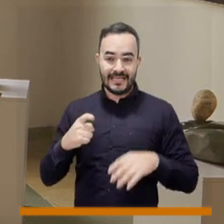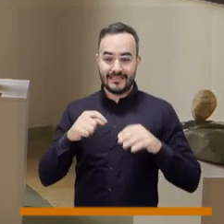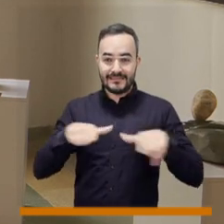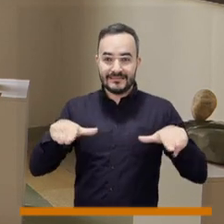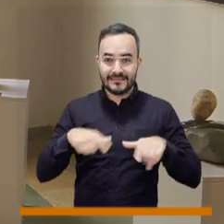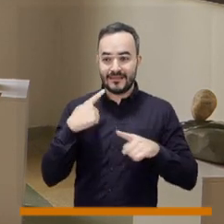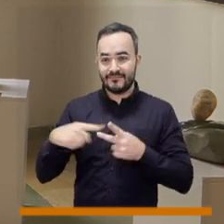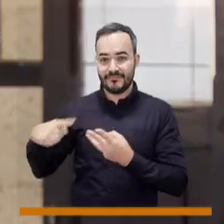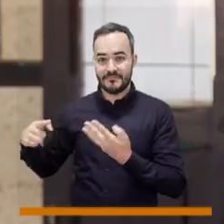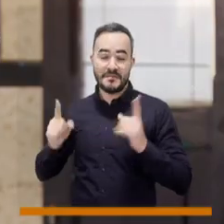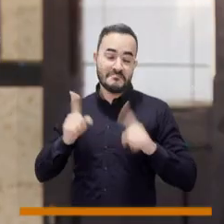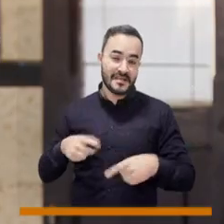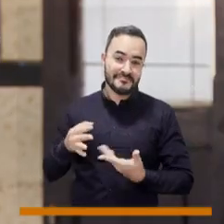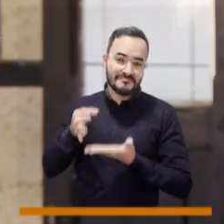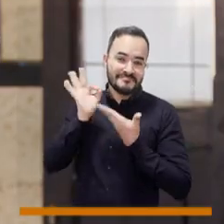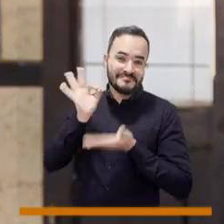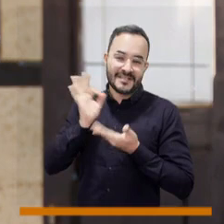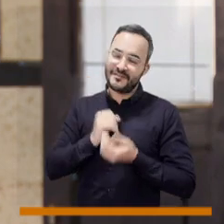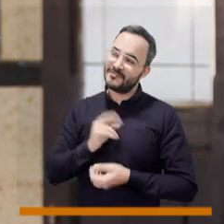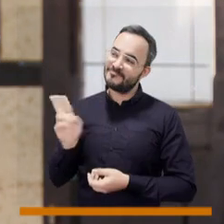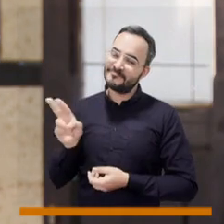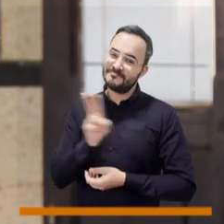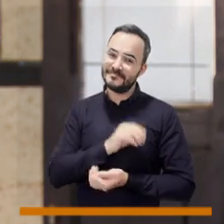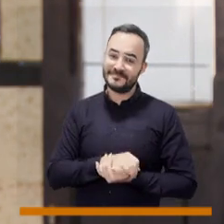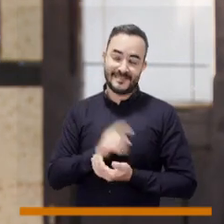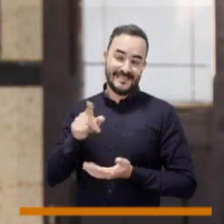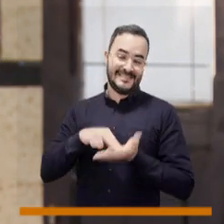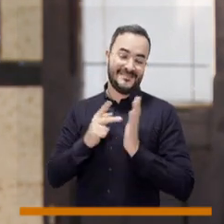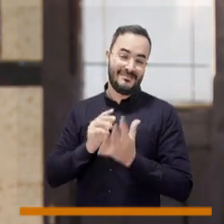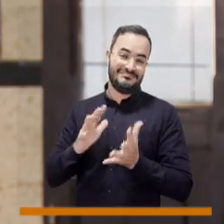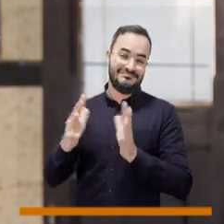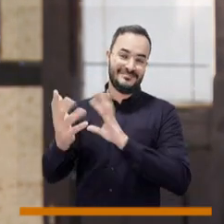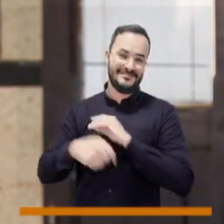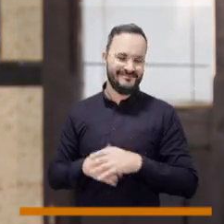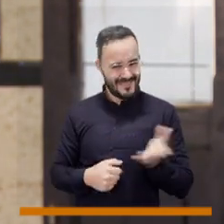y además puedes tomarte un cafecito. Esto